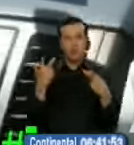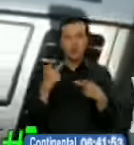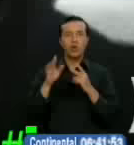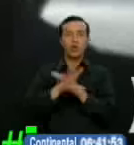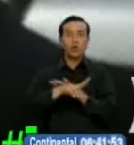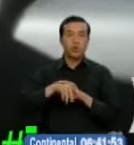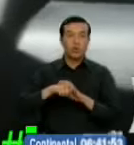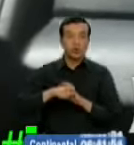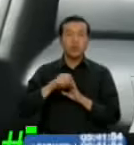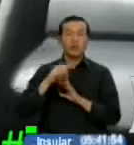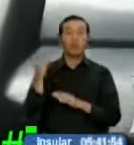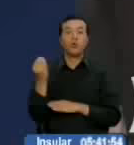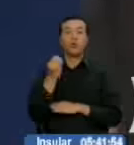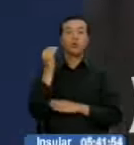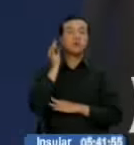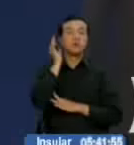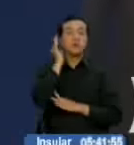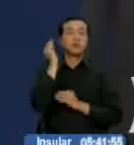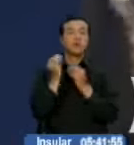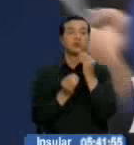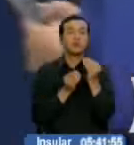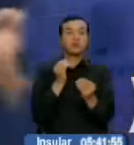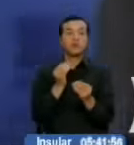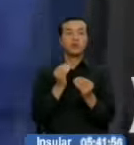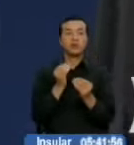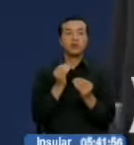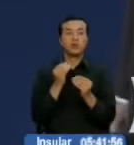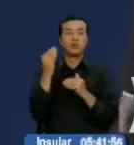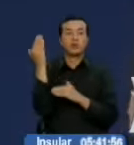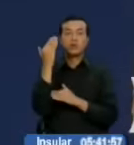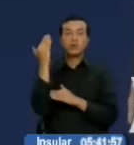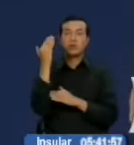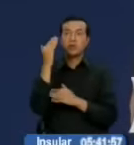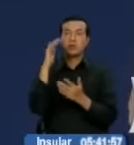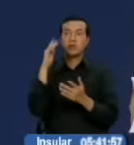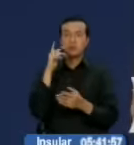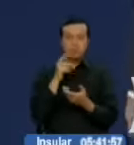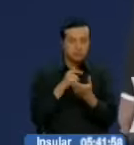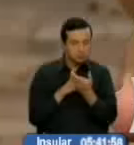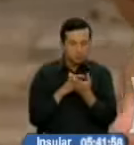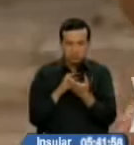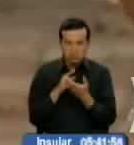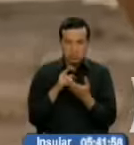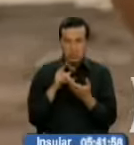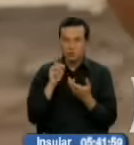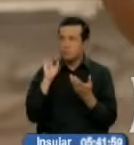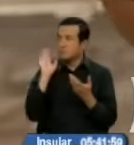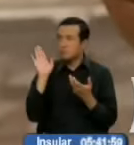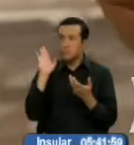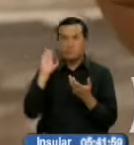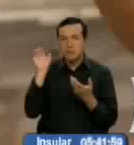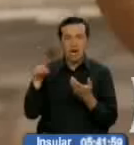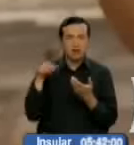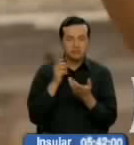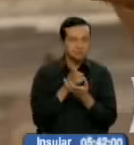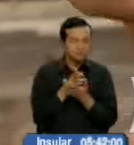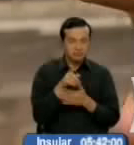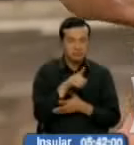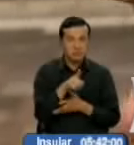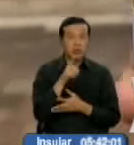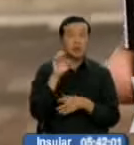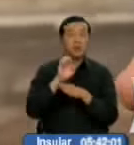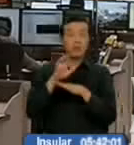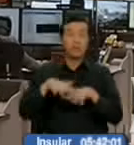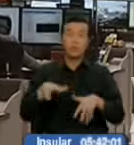e incluso una joven en Estados Unidos irrumpió en un programa en vivo sin siquiera darse cuenta. En Ecuador aún no se han registrado